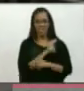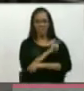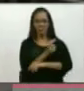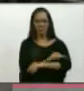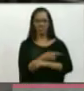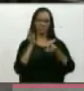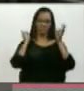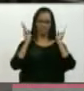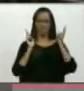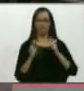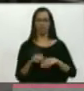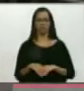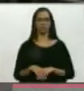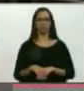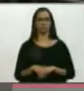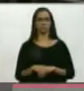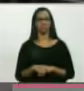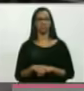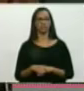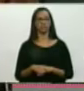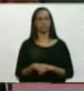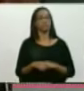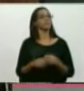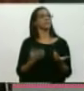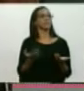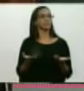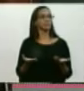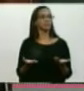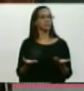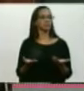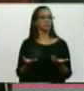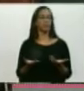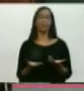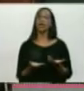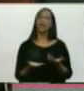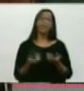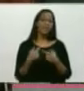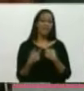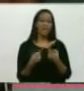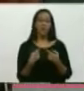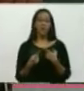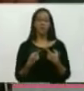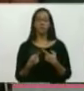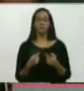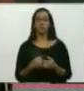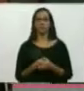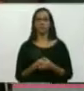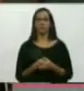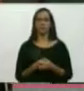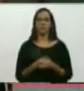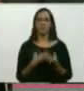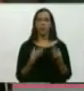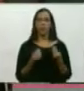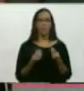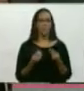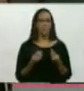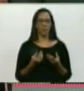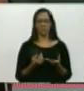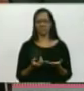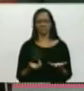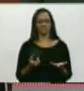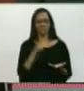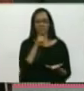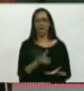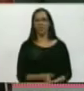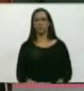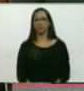¿Ah? O sea, es que la cosa es bastante desagradable, el tratar de